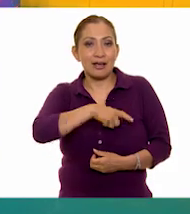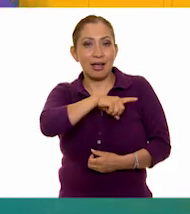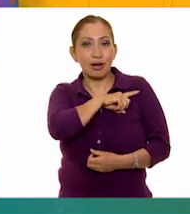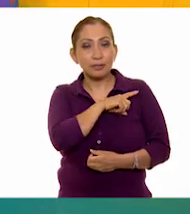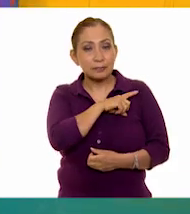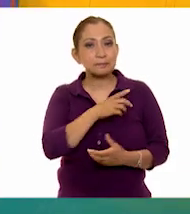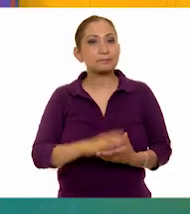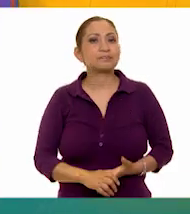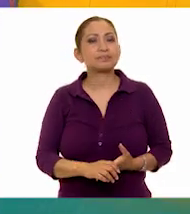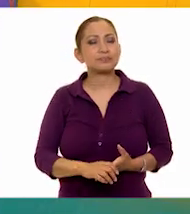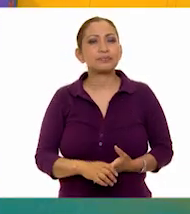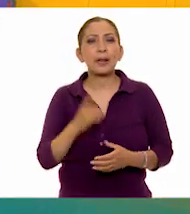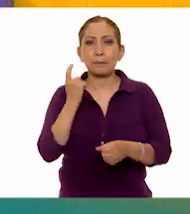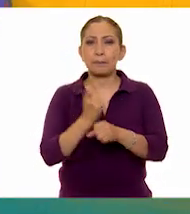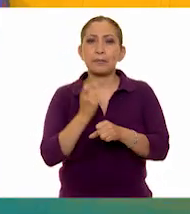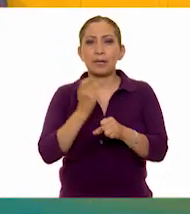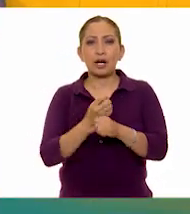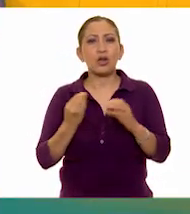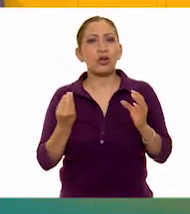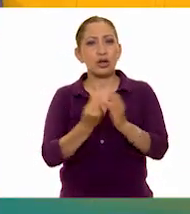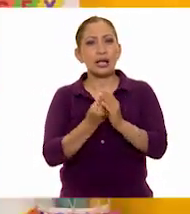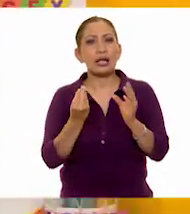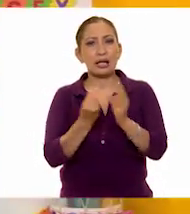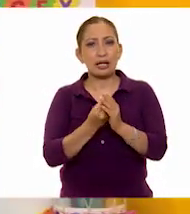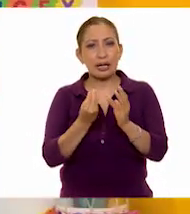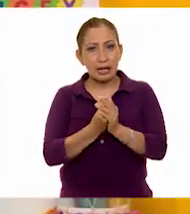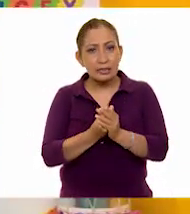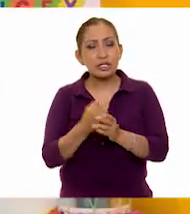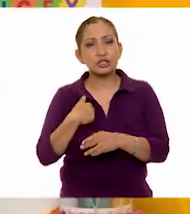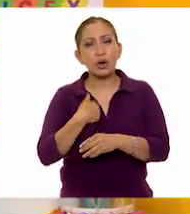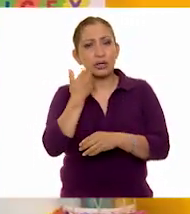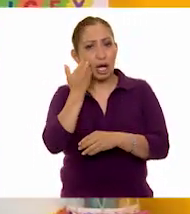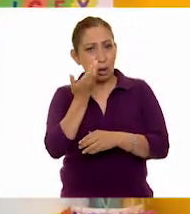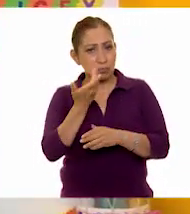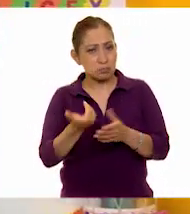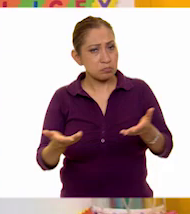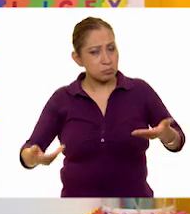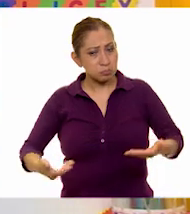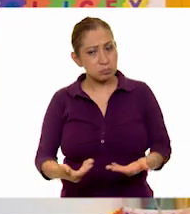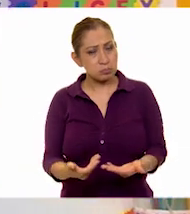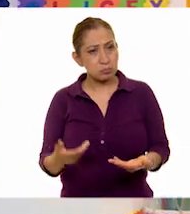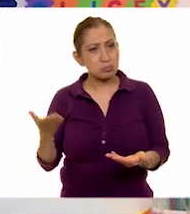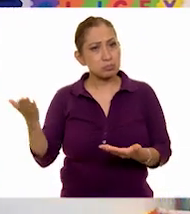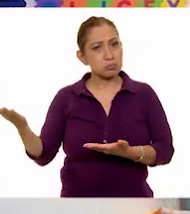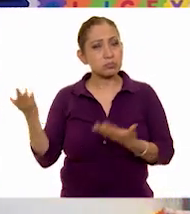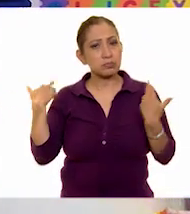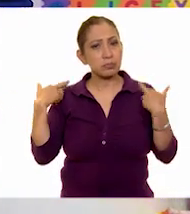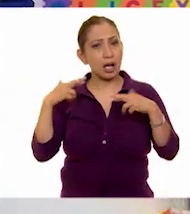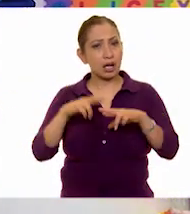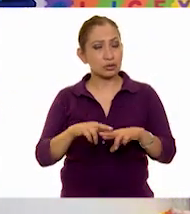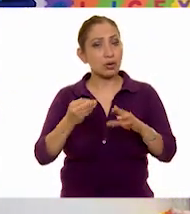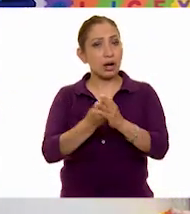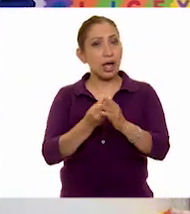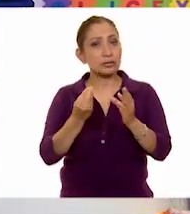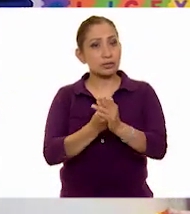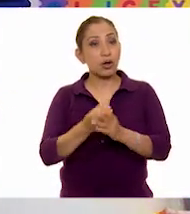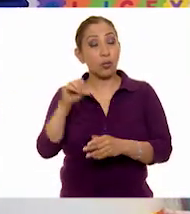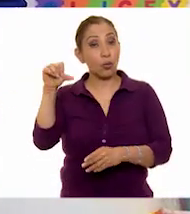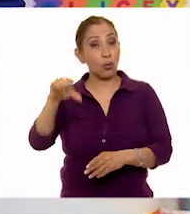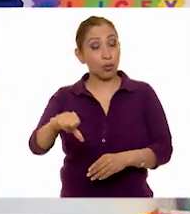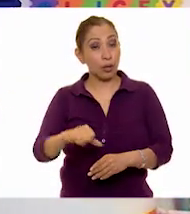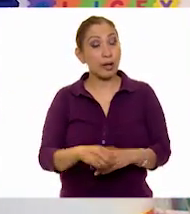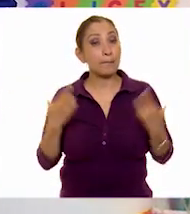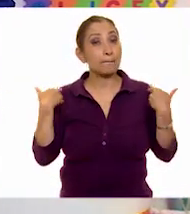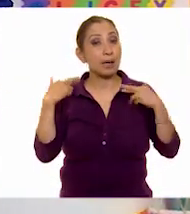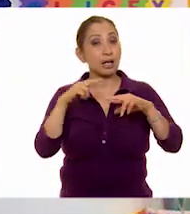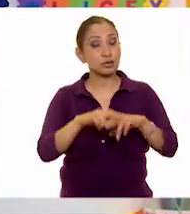Para empezar con nuestra clase del día de hoy, quisiera yo presentar pues, a los maestros que nos van a dar la clase. Hoy,